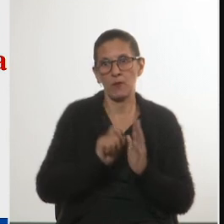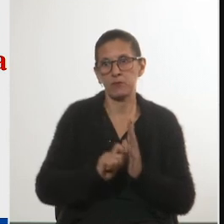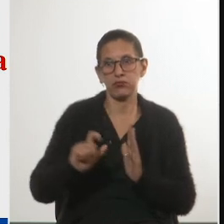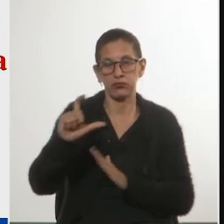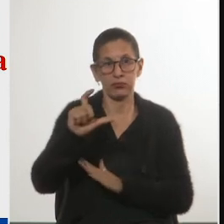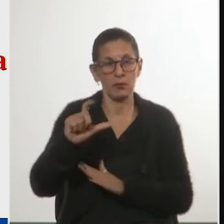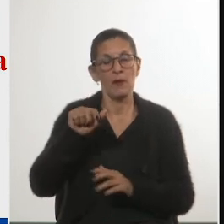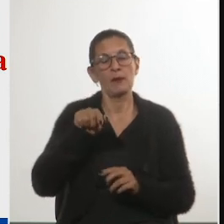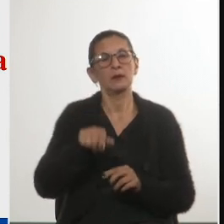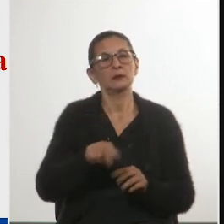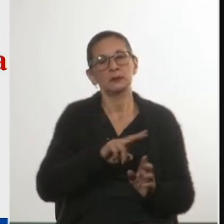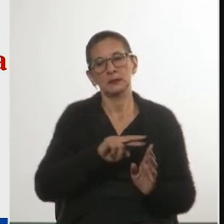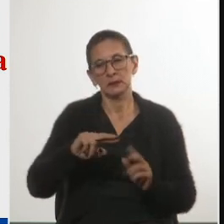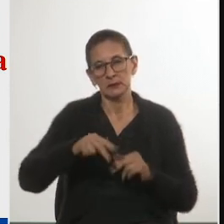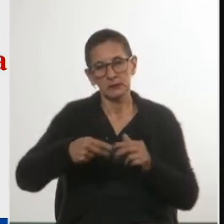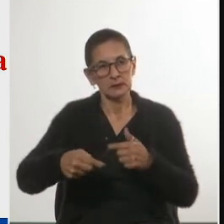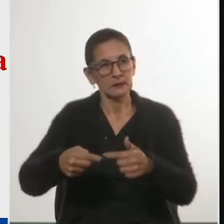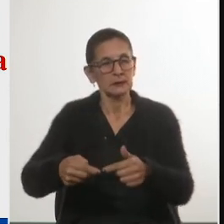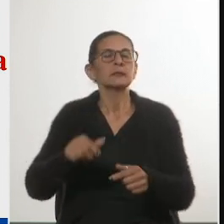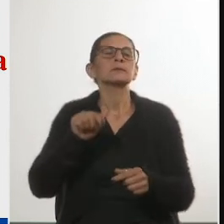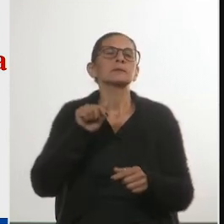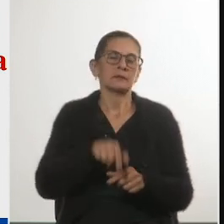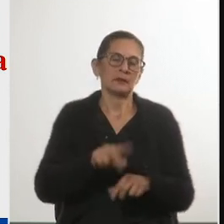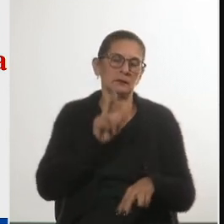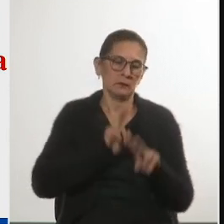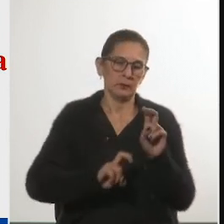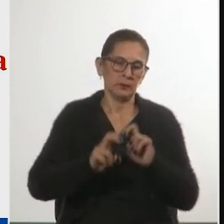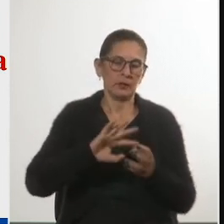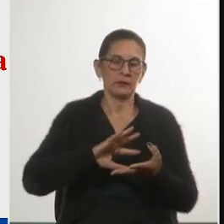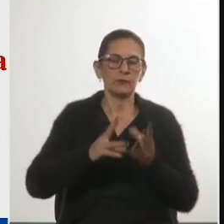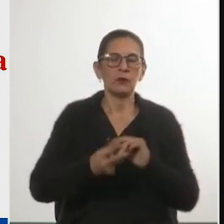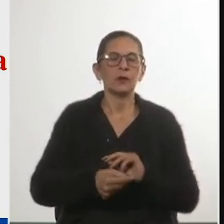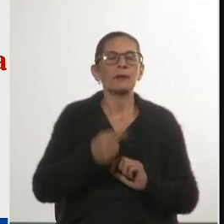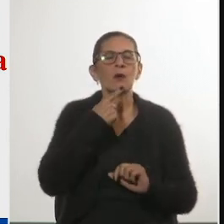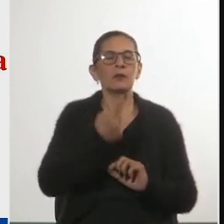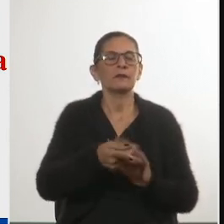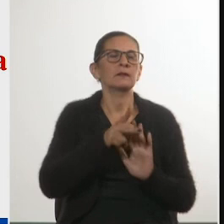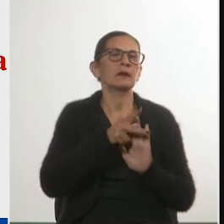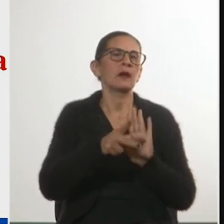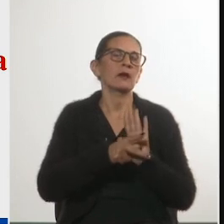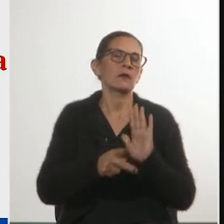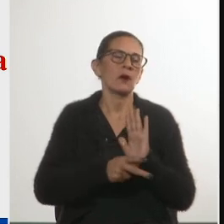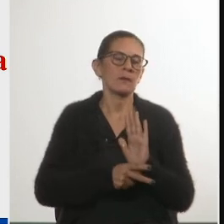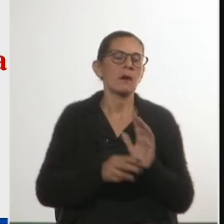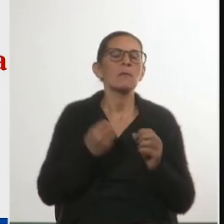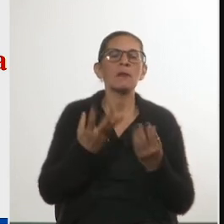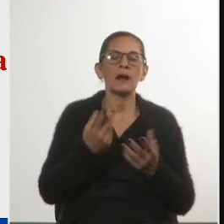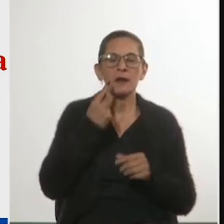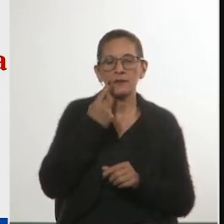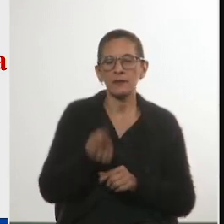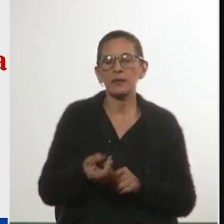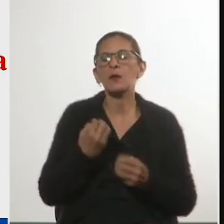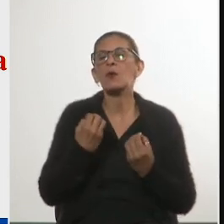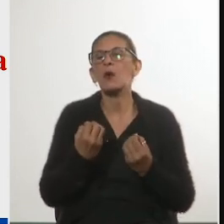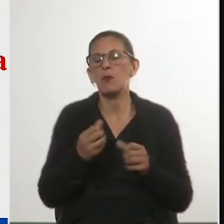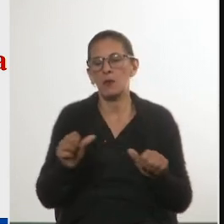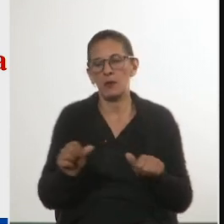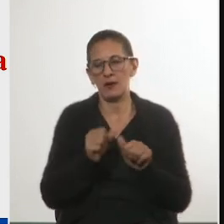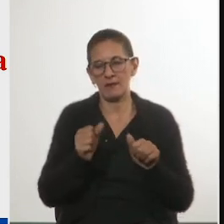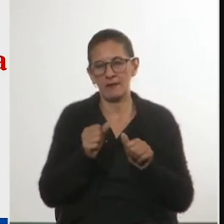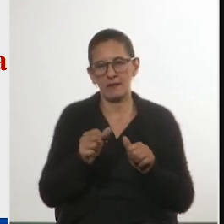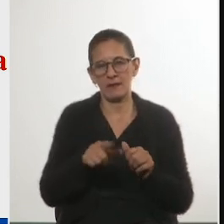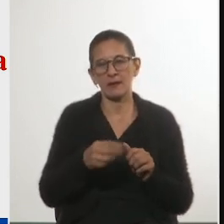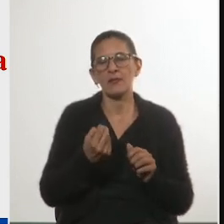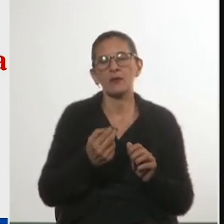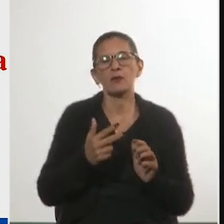tendencia sostenida, se seguirían los pasos establecidos en la norma referente para determinar la excepcionalidad del